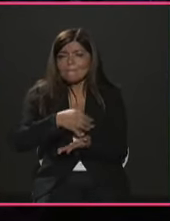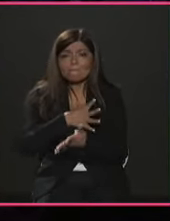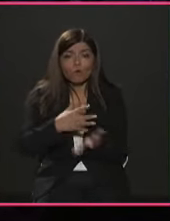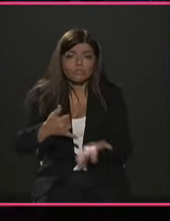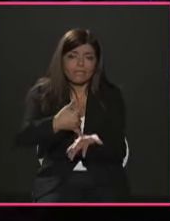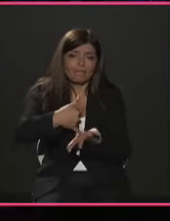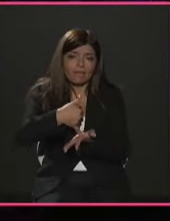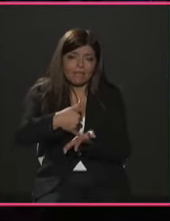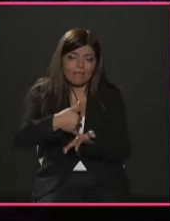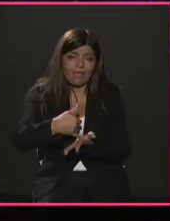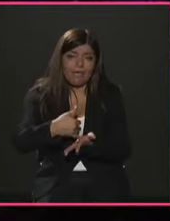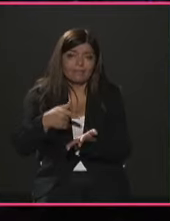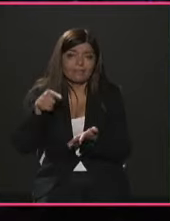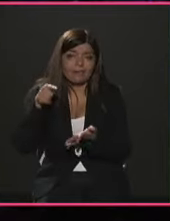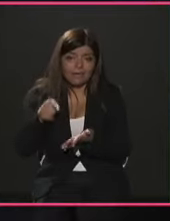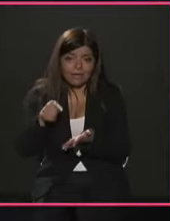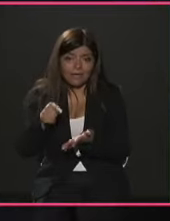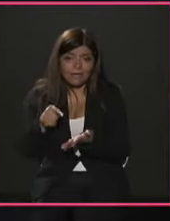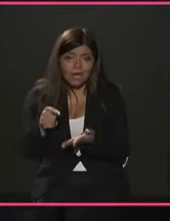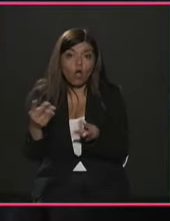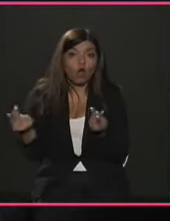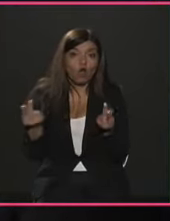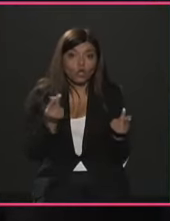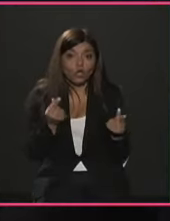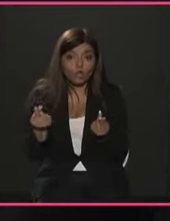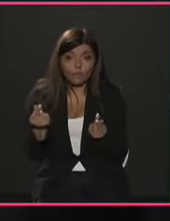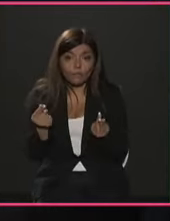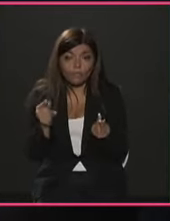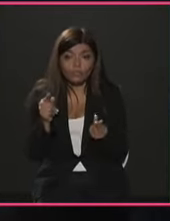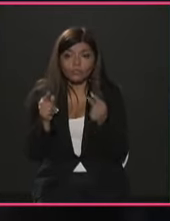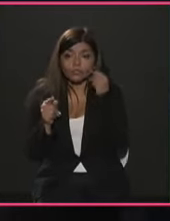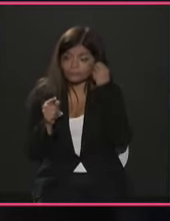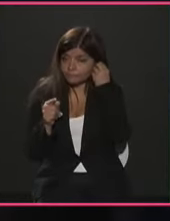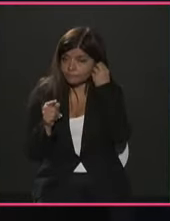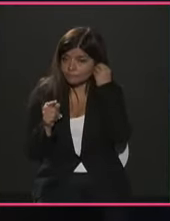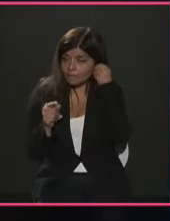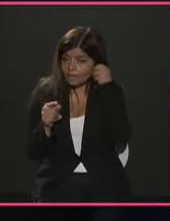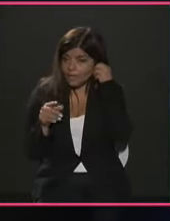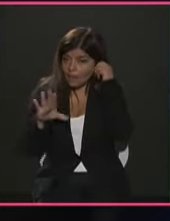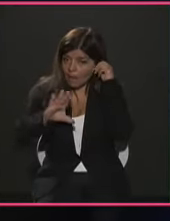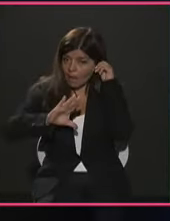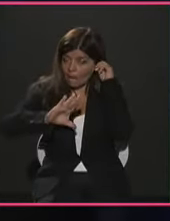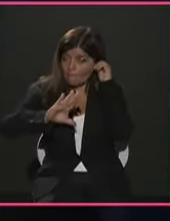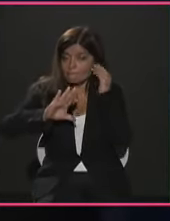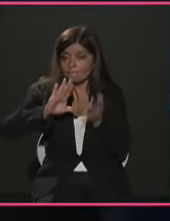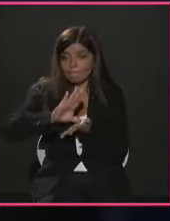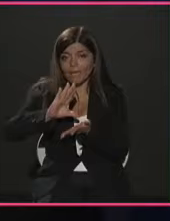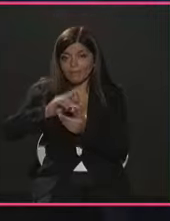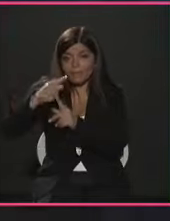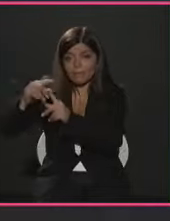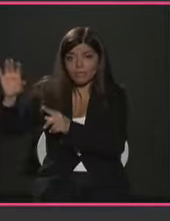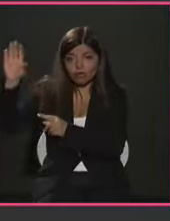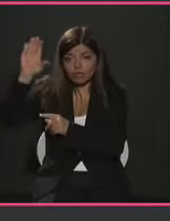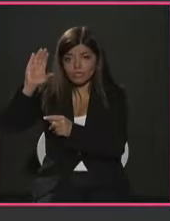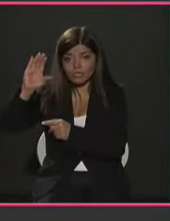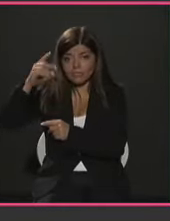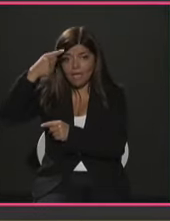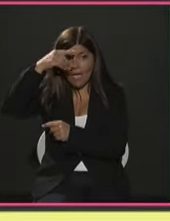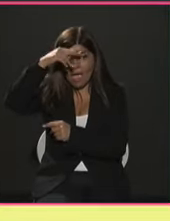impacto en el impacto económico de árabe que